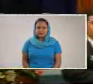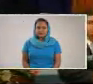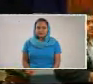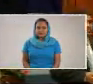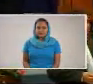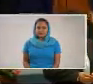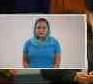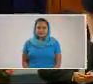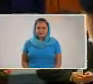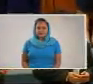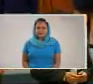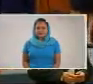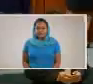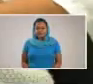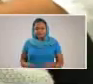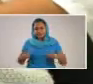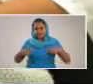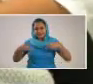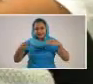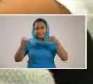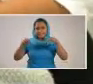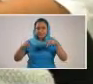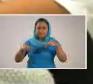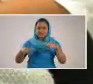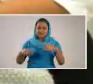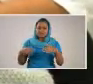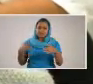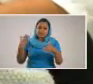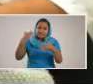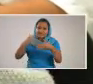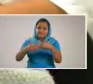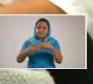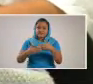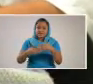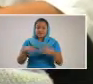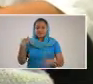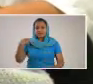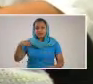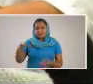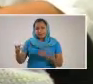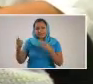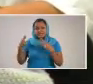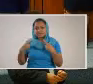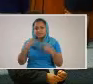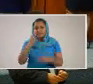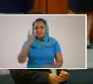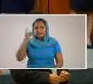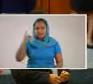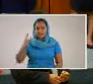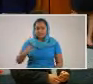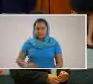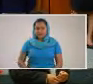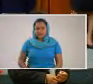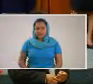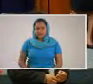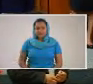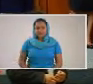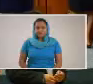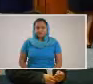Allá veo que viene alguien, mi hermano. ¿Usted viene a recibir al Señor o a reconciliarse con Él?